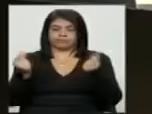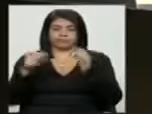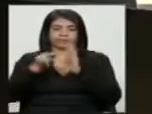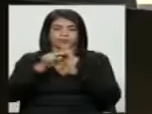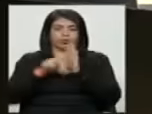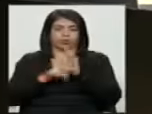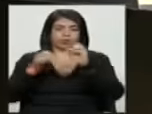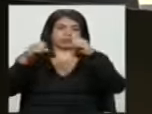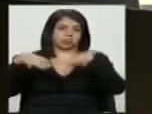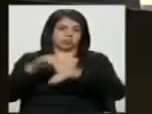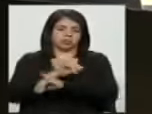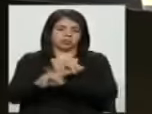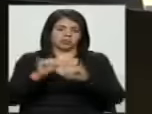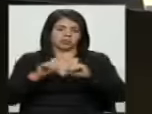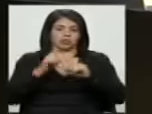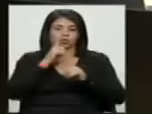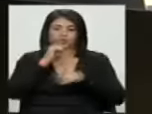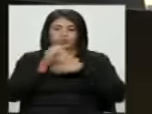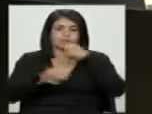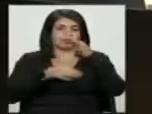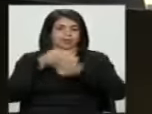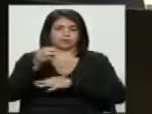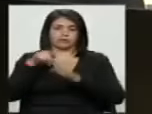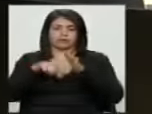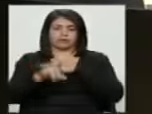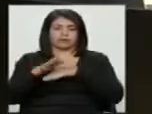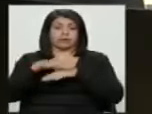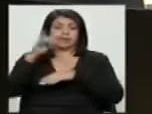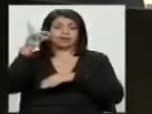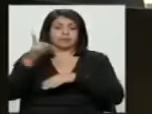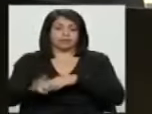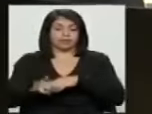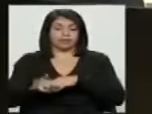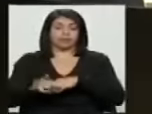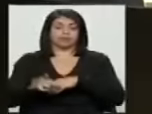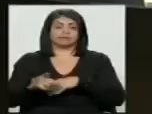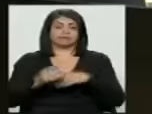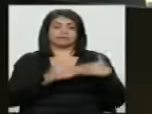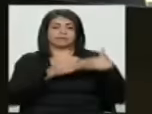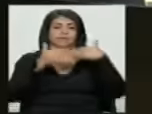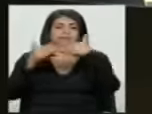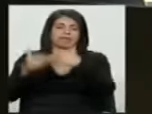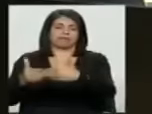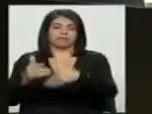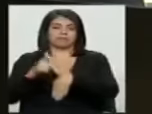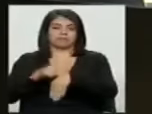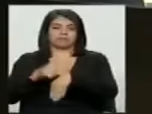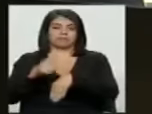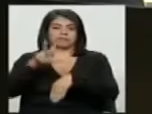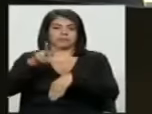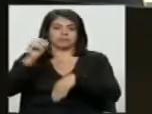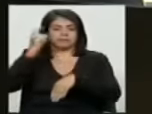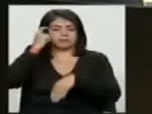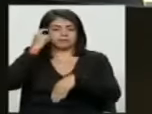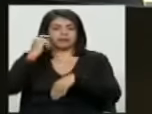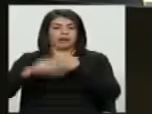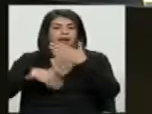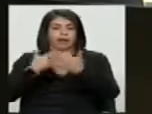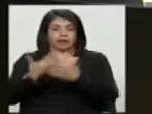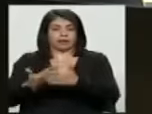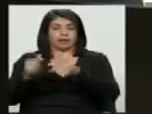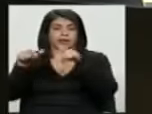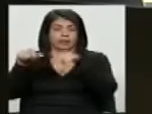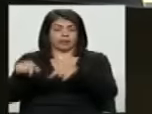medida. Pero no hay un pronunciamiento de fondo. En este caso debería ser prorrogable el lapso de los 30 días para hasta